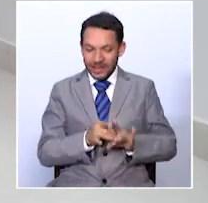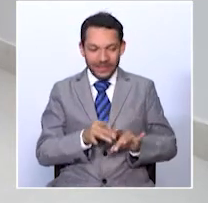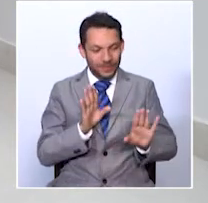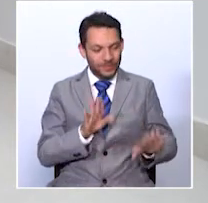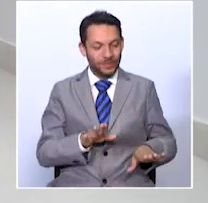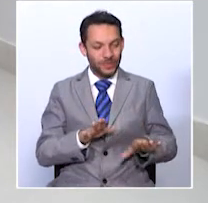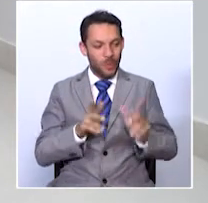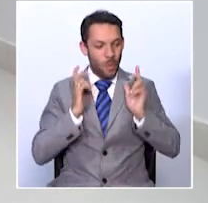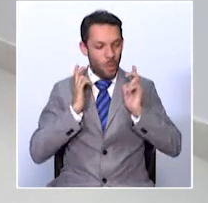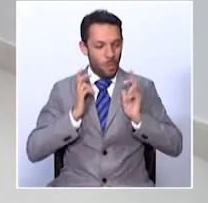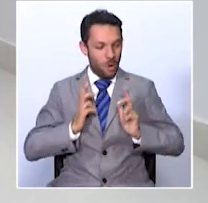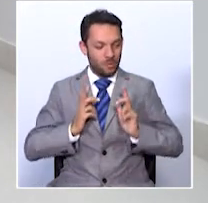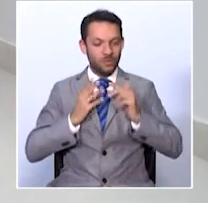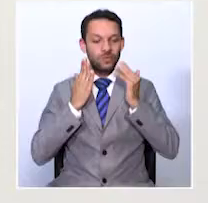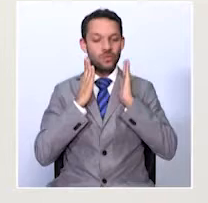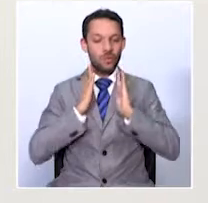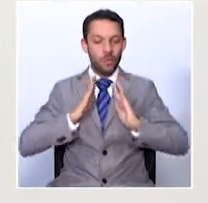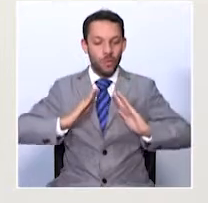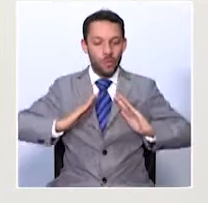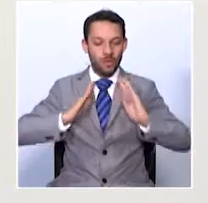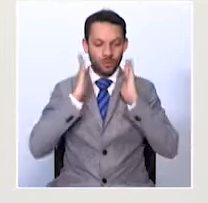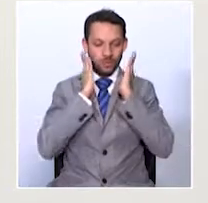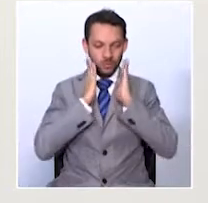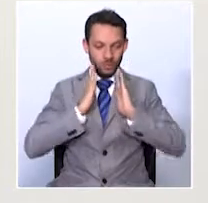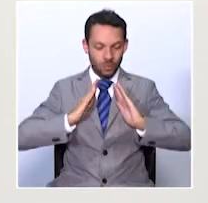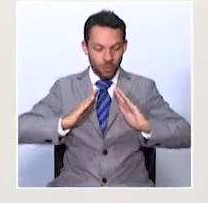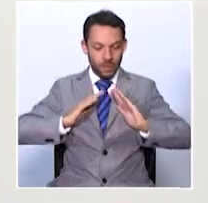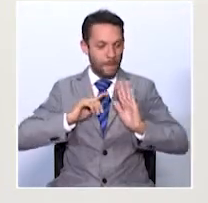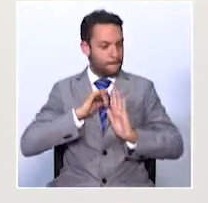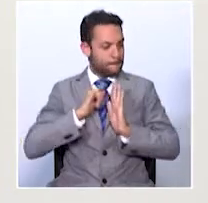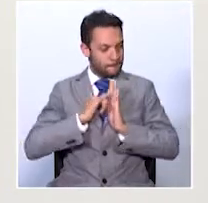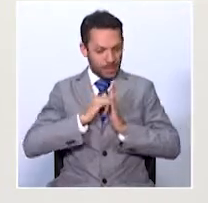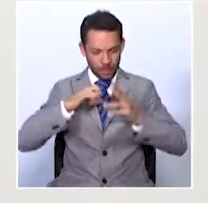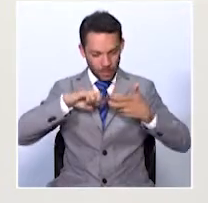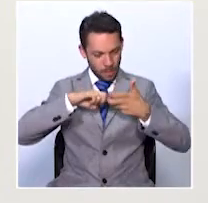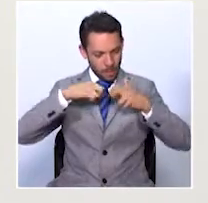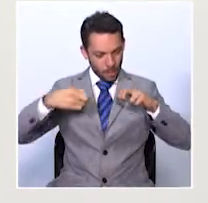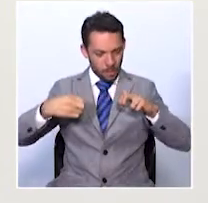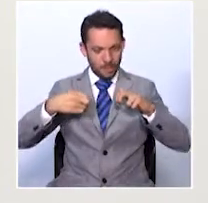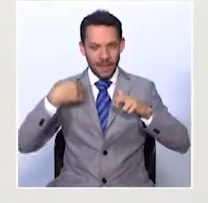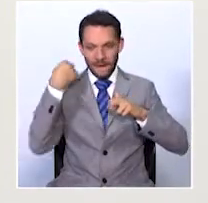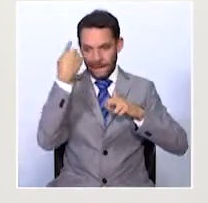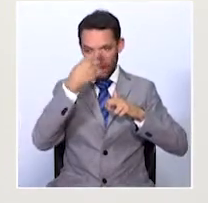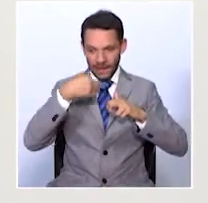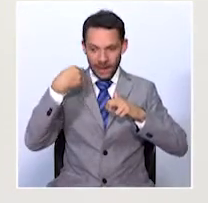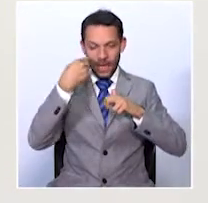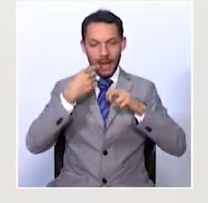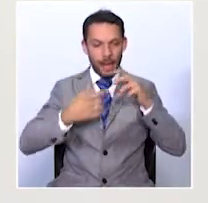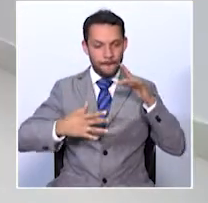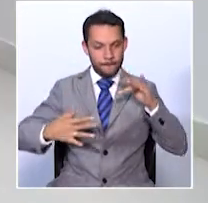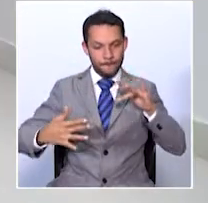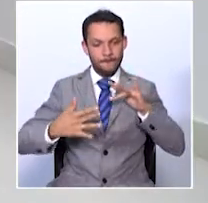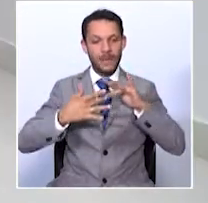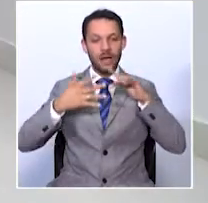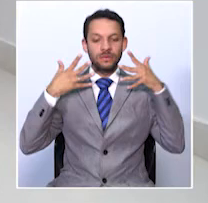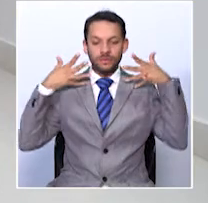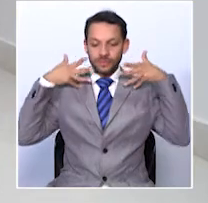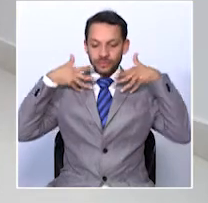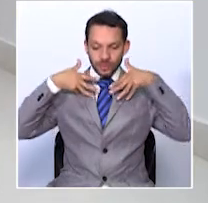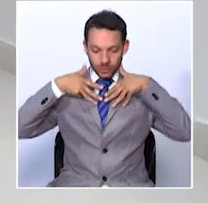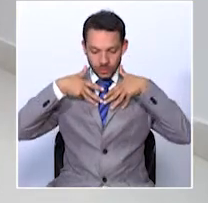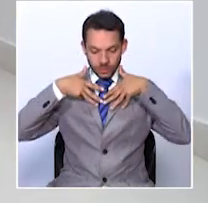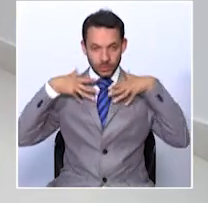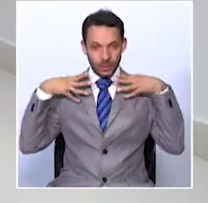cuello igual tiene los mismos tejidos que el resto de cara y el resto del cuerpo. Tiene su piel, que si no